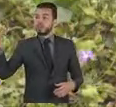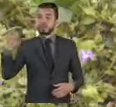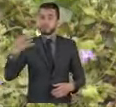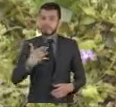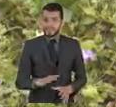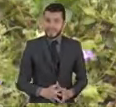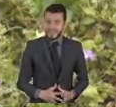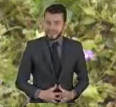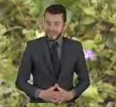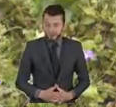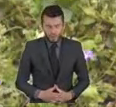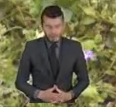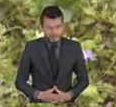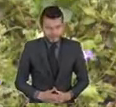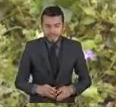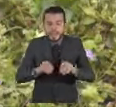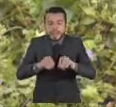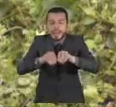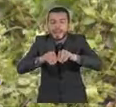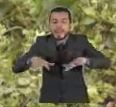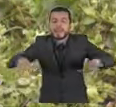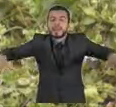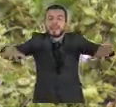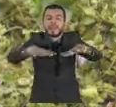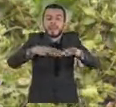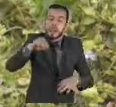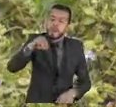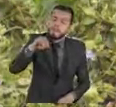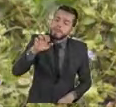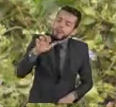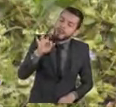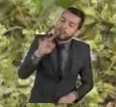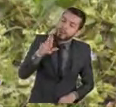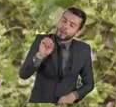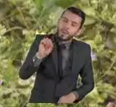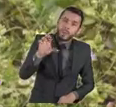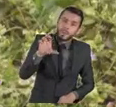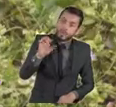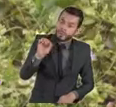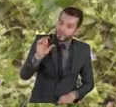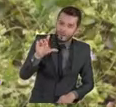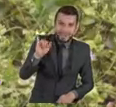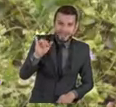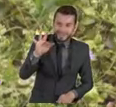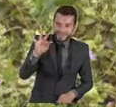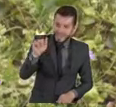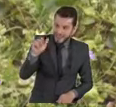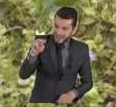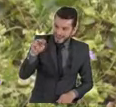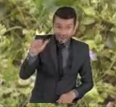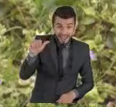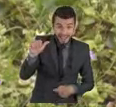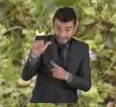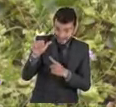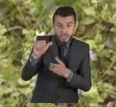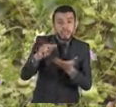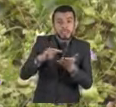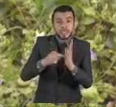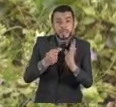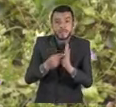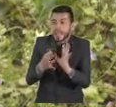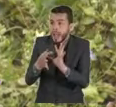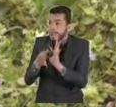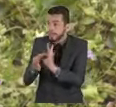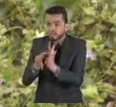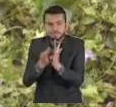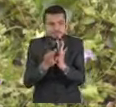Es región metropolitana no por casualidad, sino porque lo primero que nos convoca es entender que tan